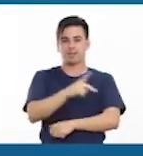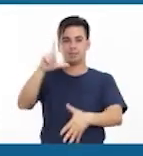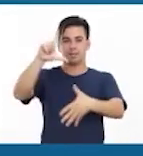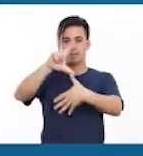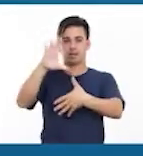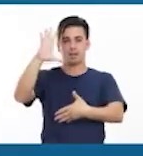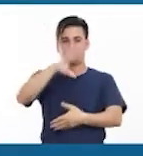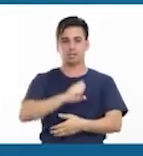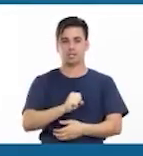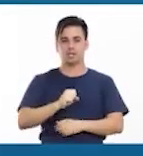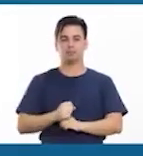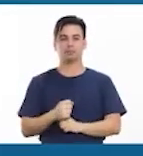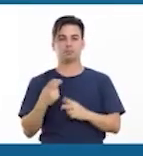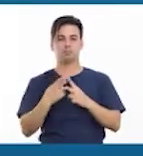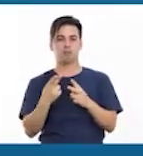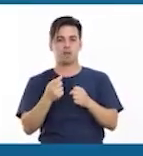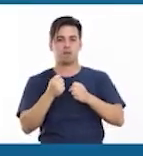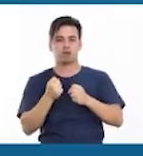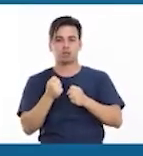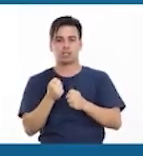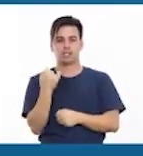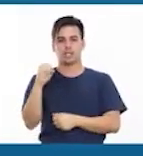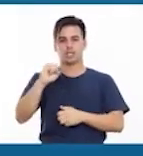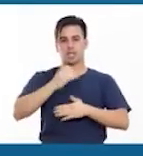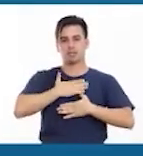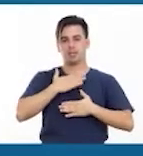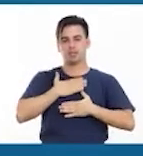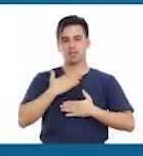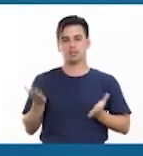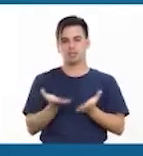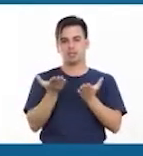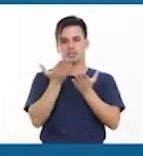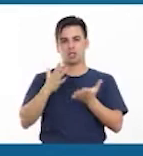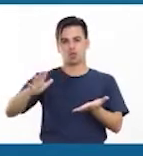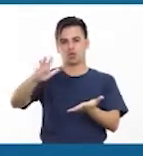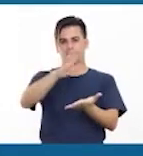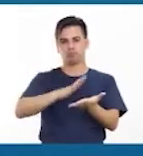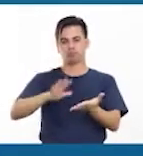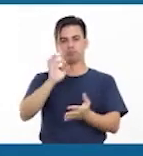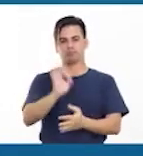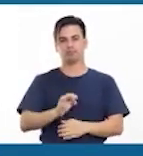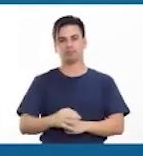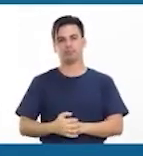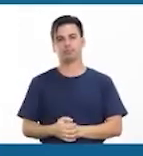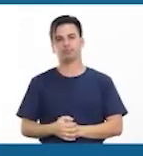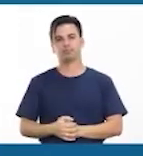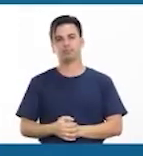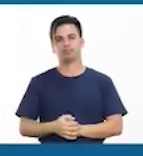de América Latina como vía para consolidar la independencia y favorecer el desarrollo de la región.